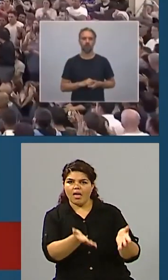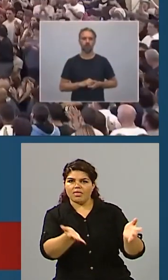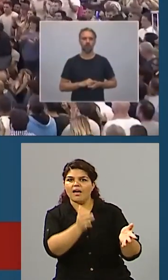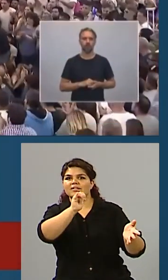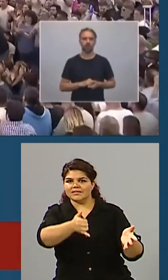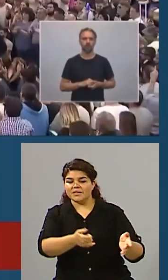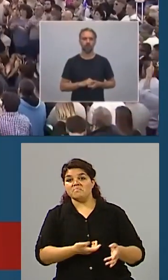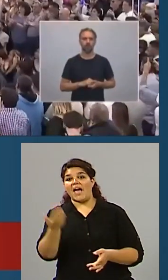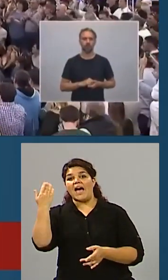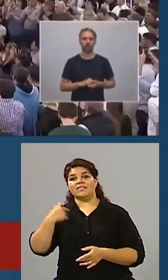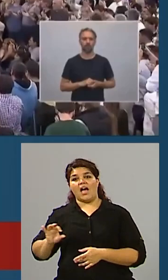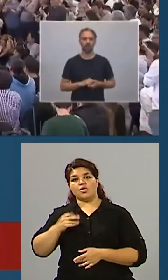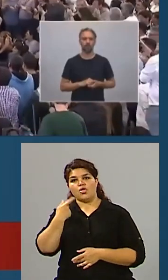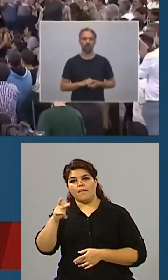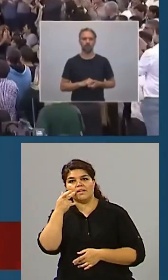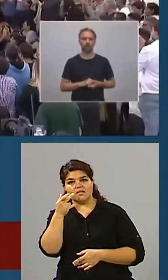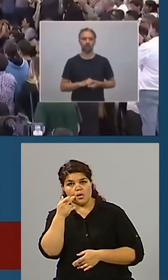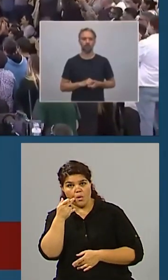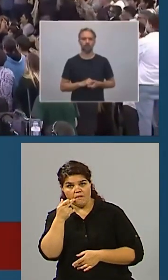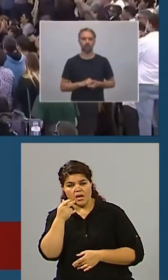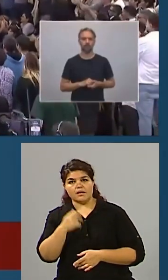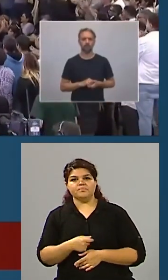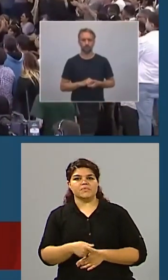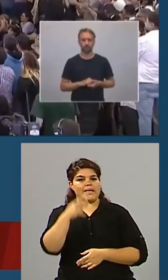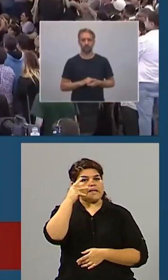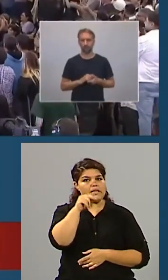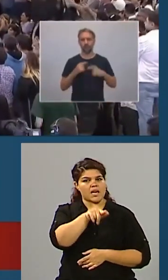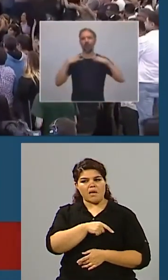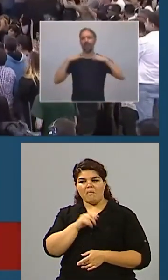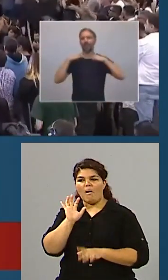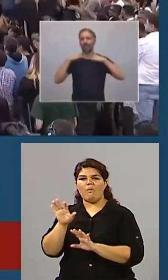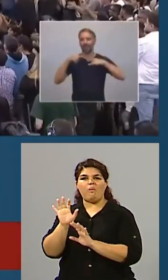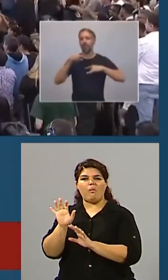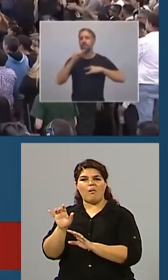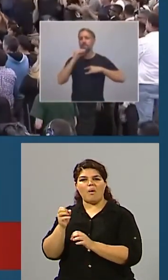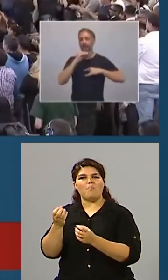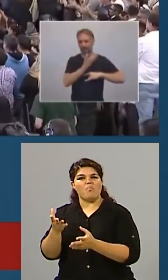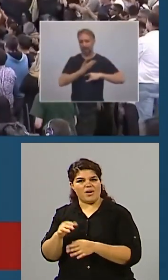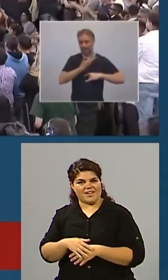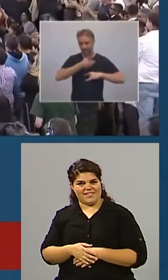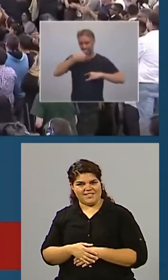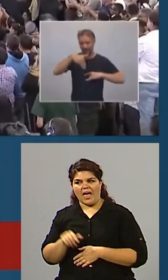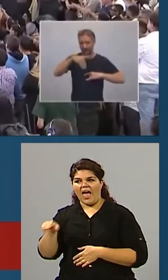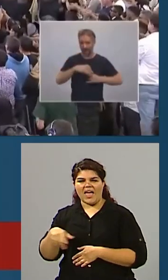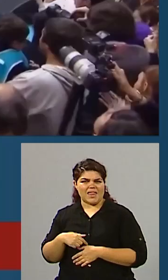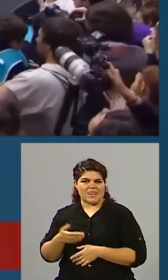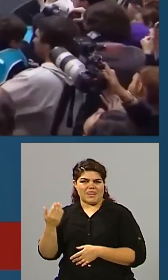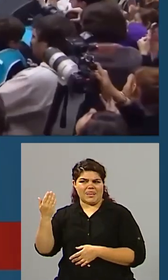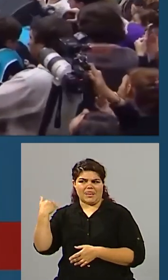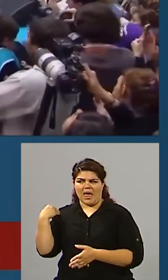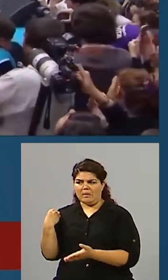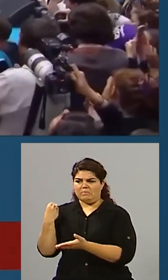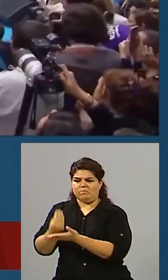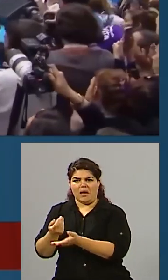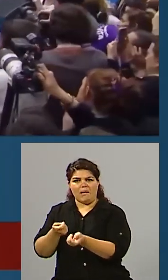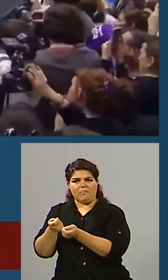Mauricio Macri el kirchnerismo se le burlaba porque decía nunca un presidente en